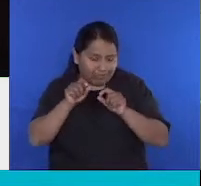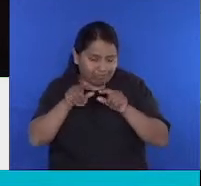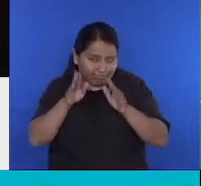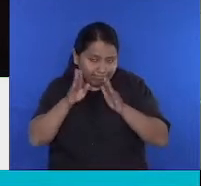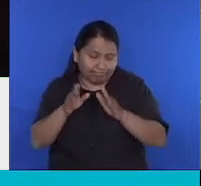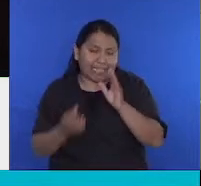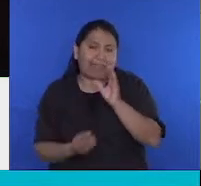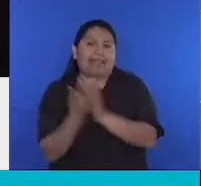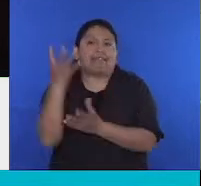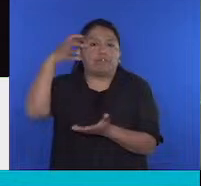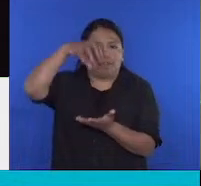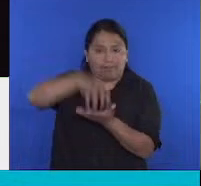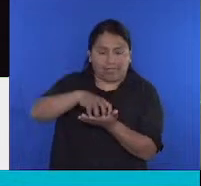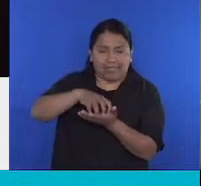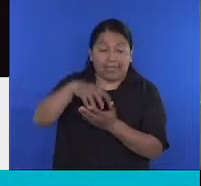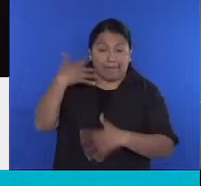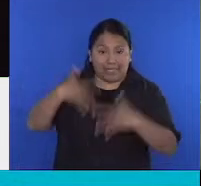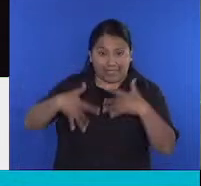emergencias,